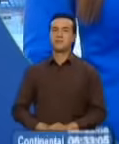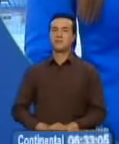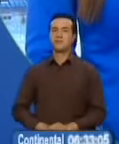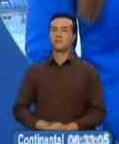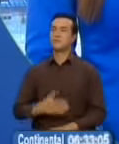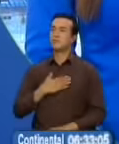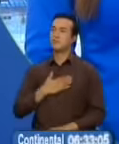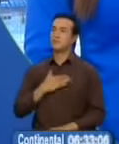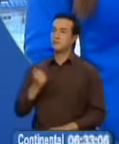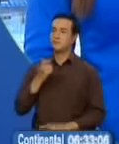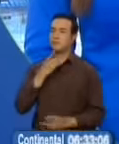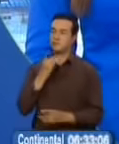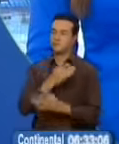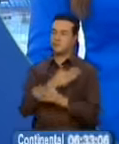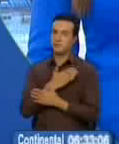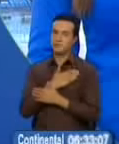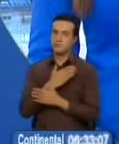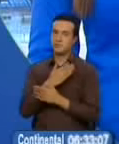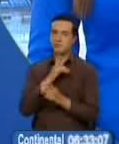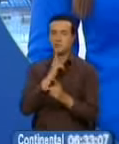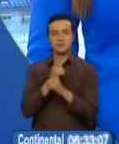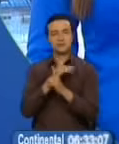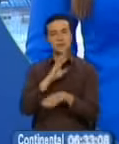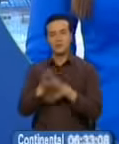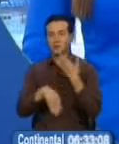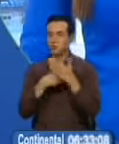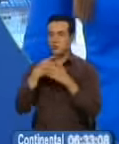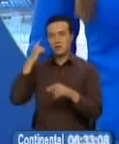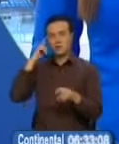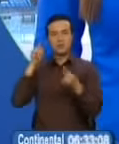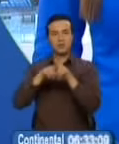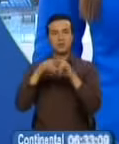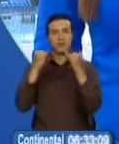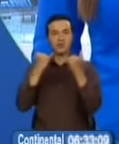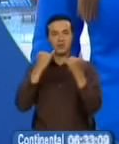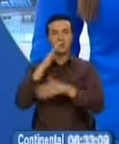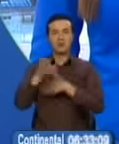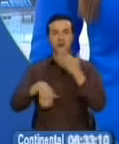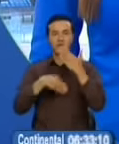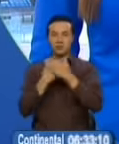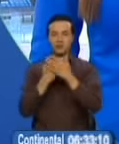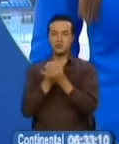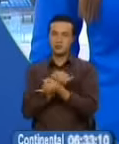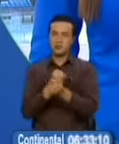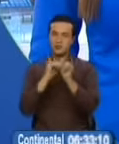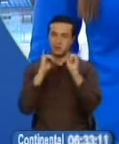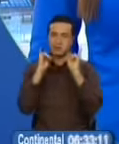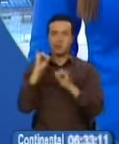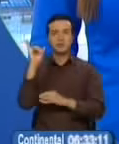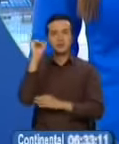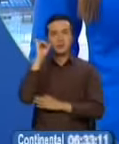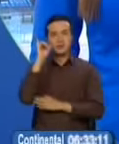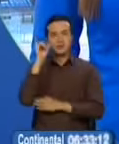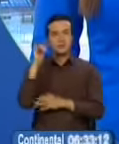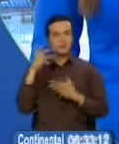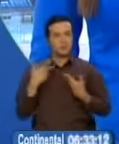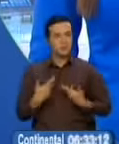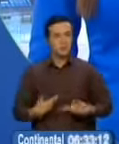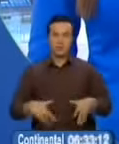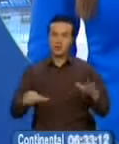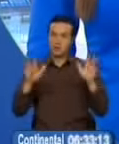¿Qué tal, Vane? Es un gusto saludarte. Bueno, abrazamos el mismo optimismo. Hoy todos somos Independiente del Valle, sin prejuicio de que, por